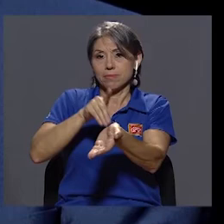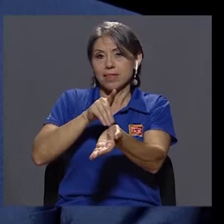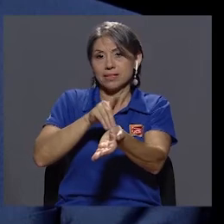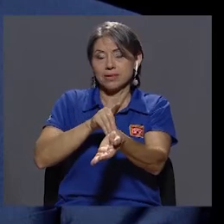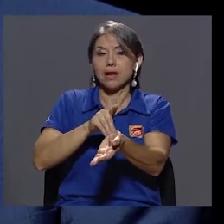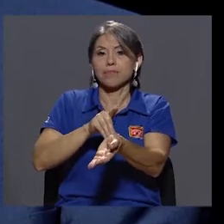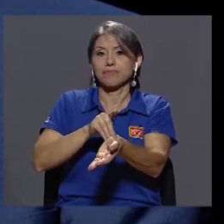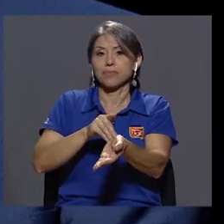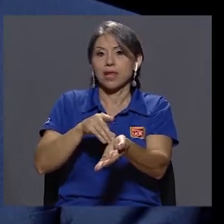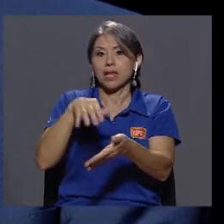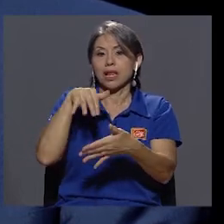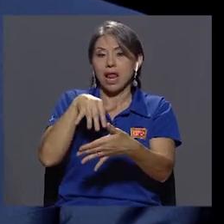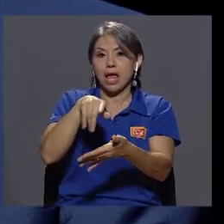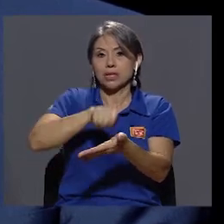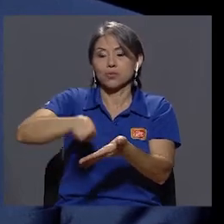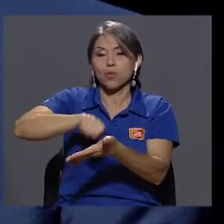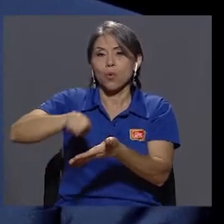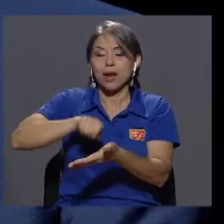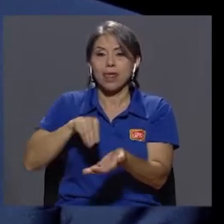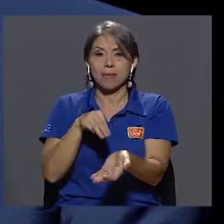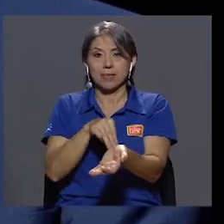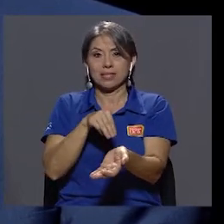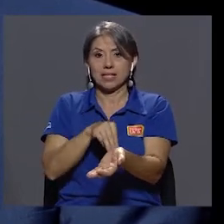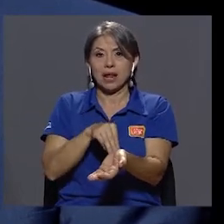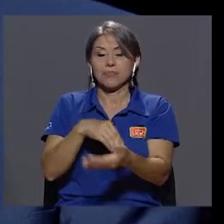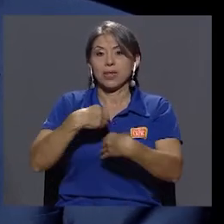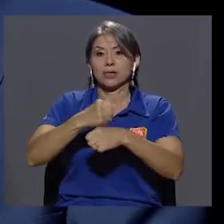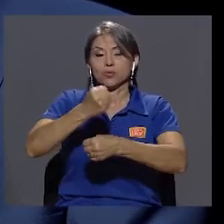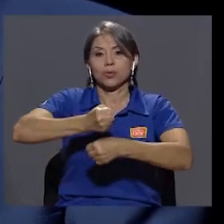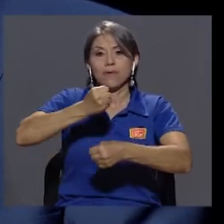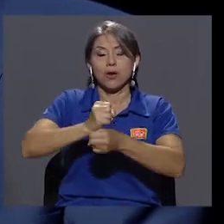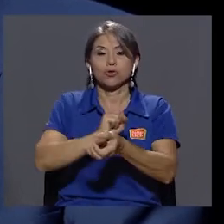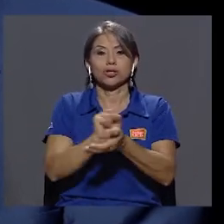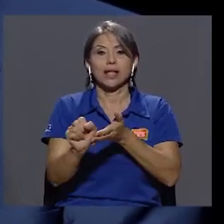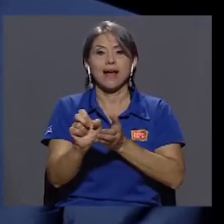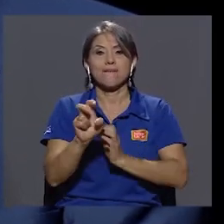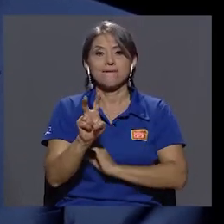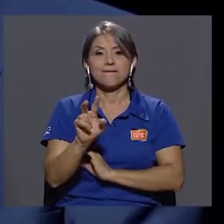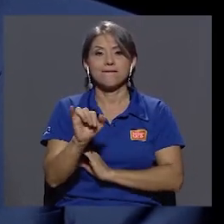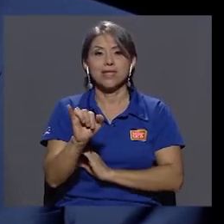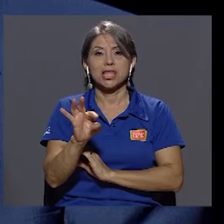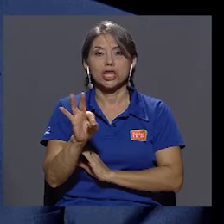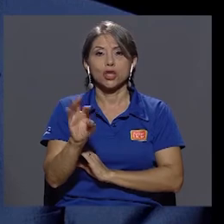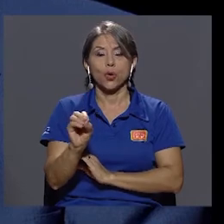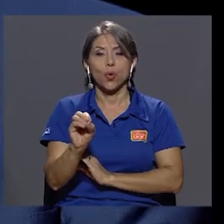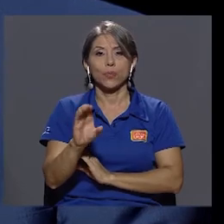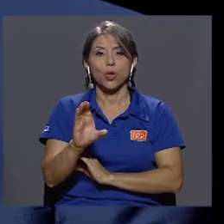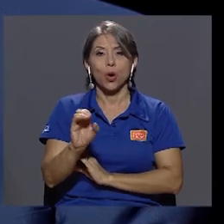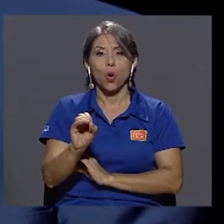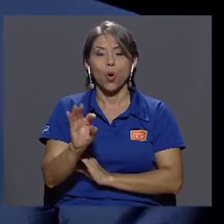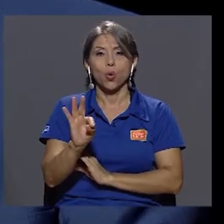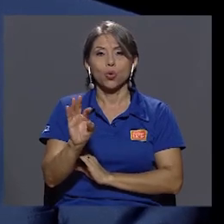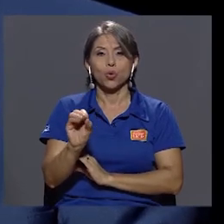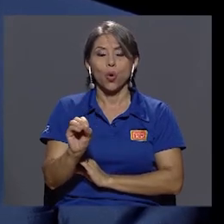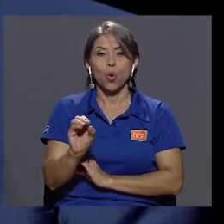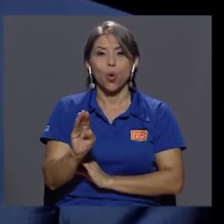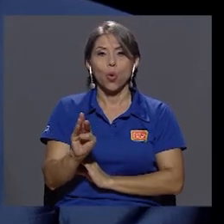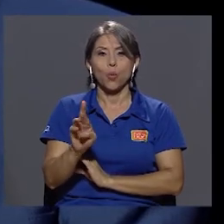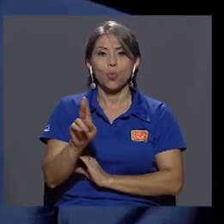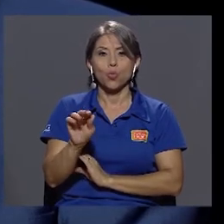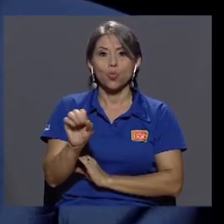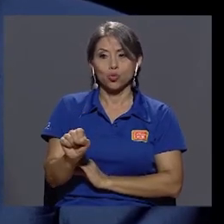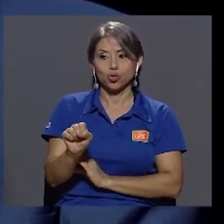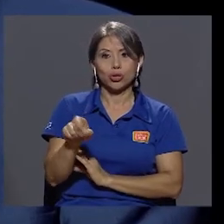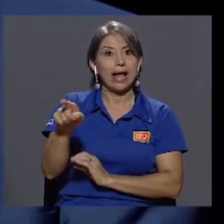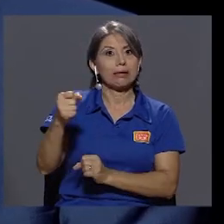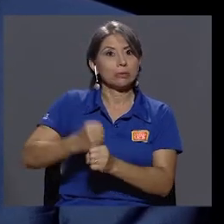la escuela de medicina en un trabajo en san vito de coto brus verdad es un trabajo de merado que se